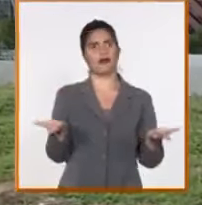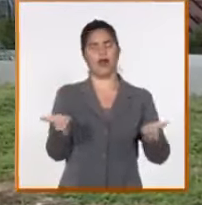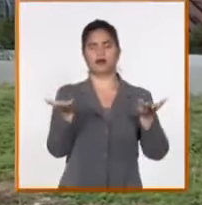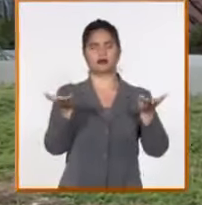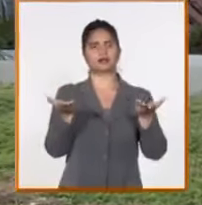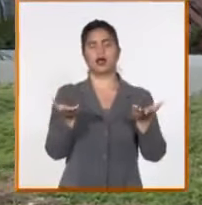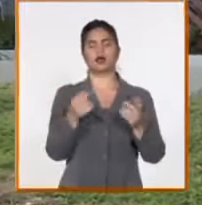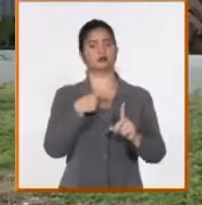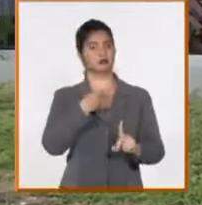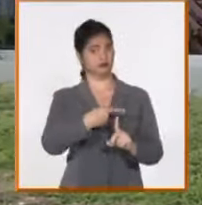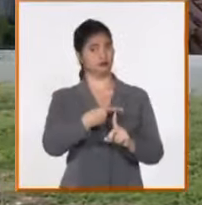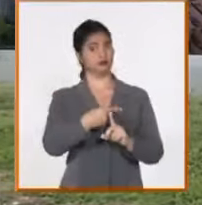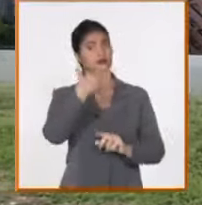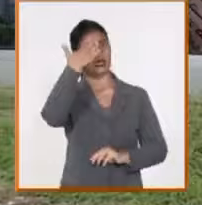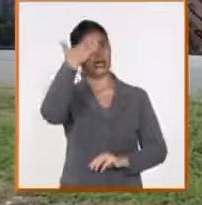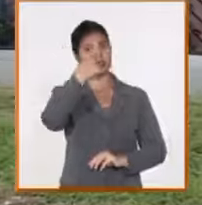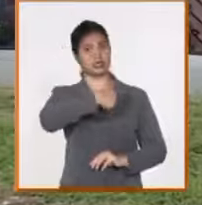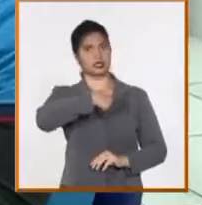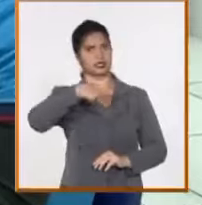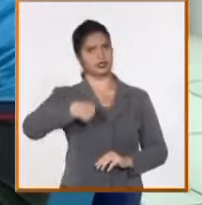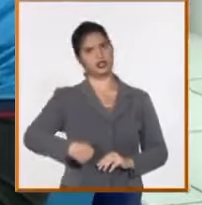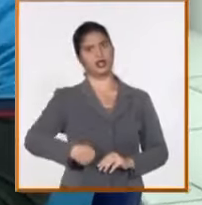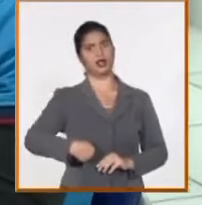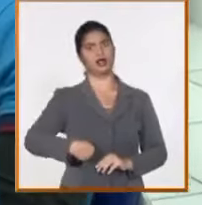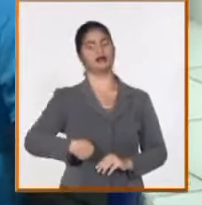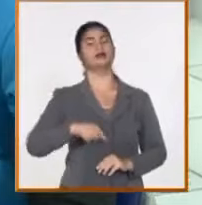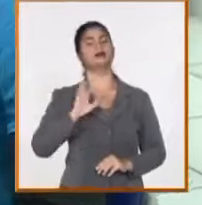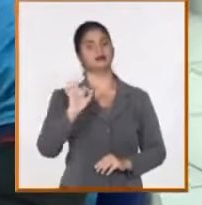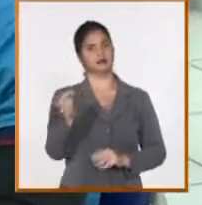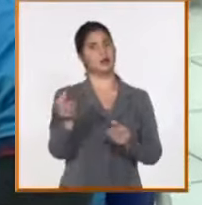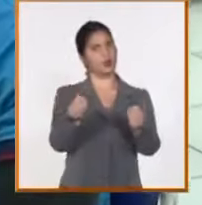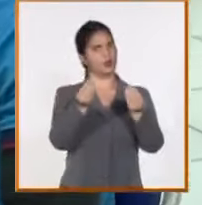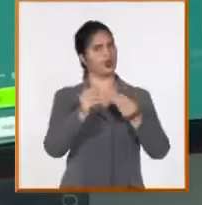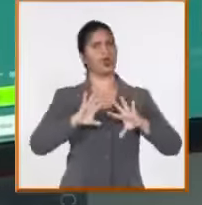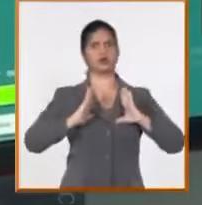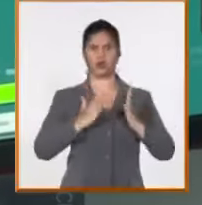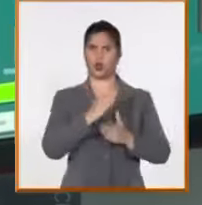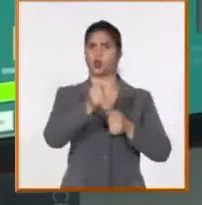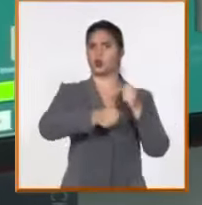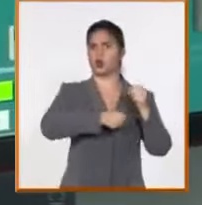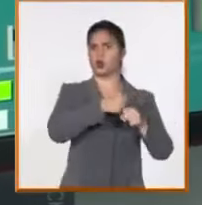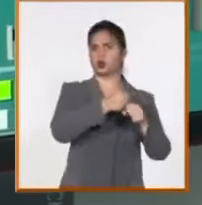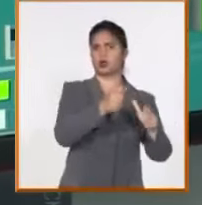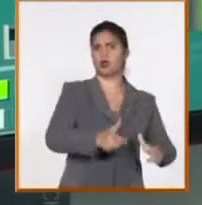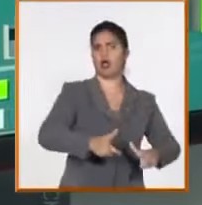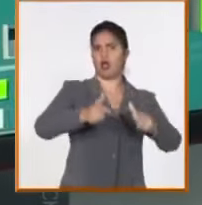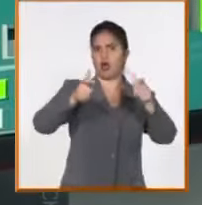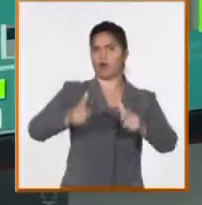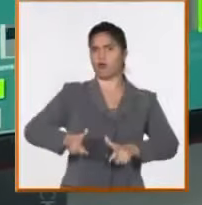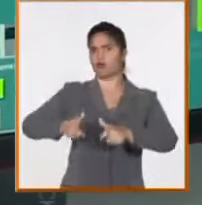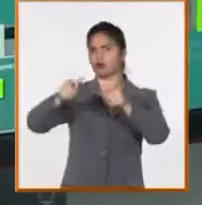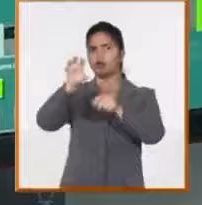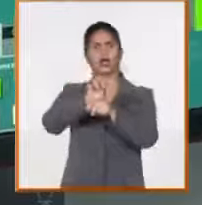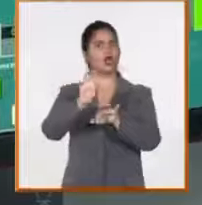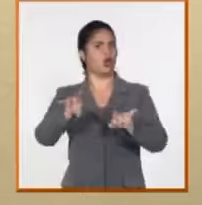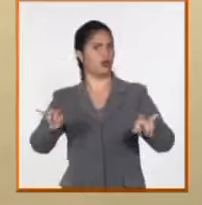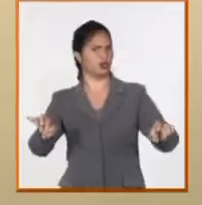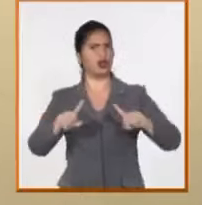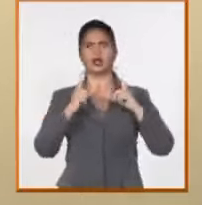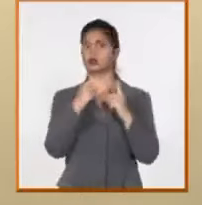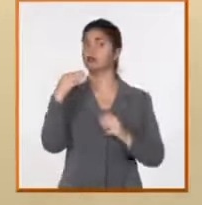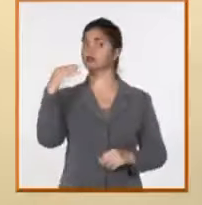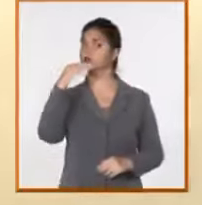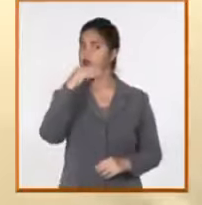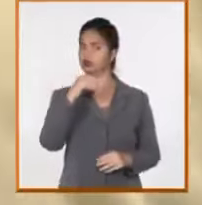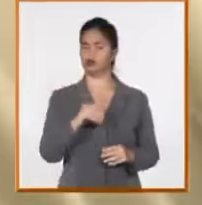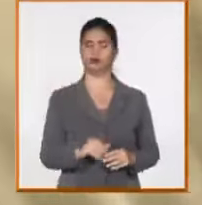Avanzada o sea con tecnología de punta donde tenemos una sala de control y es totalmente automátic suel